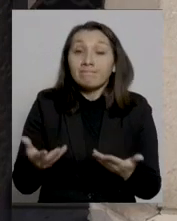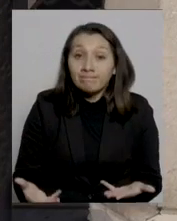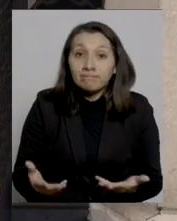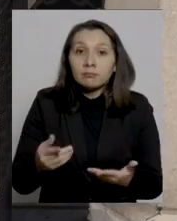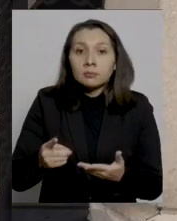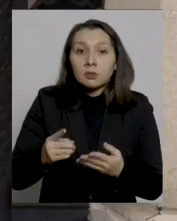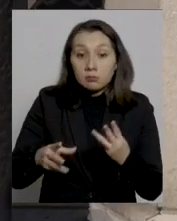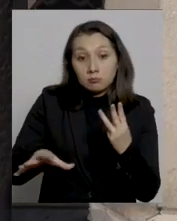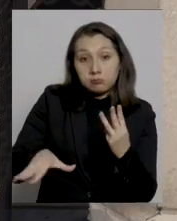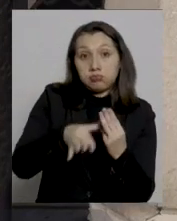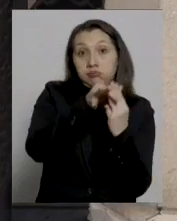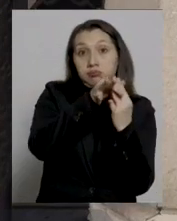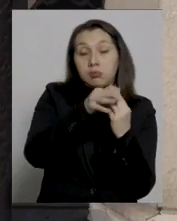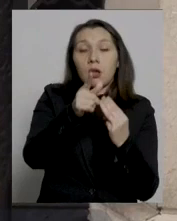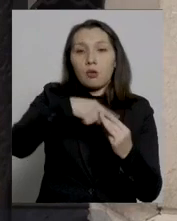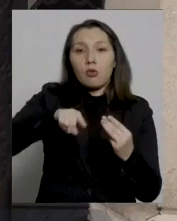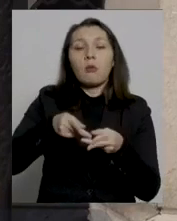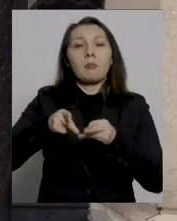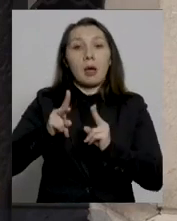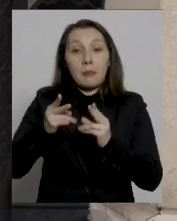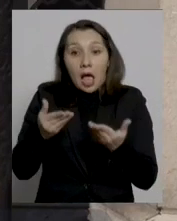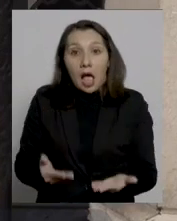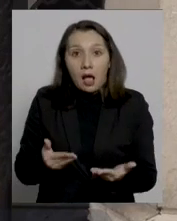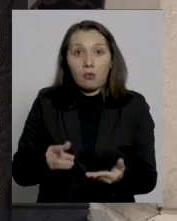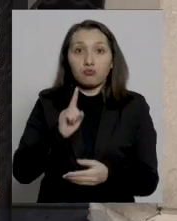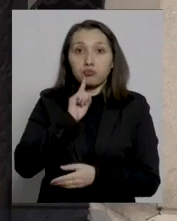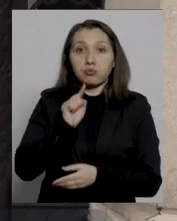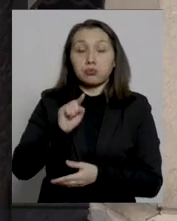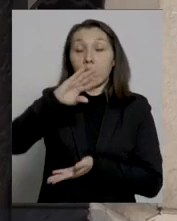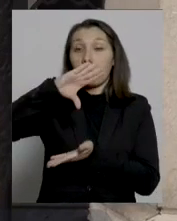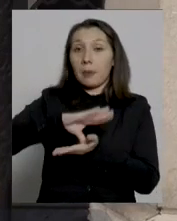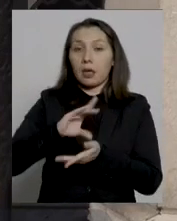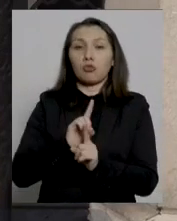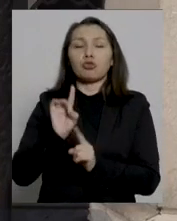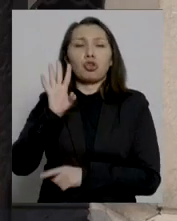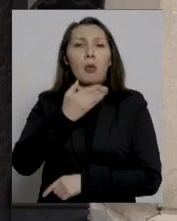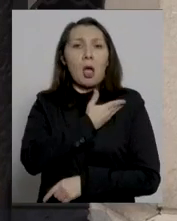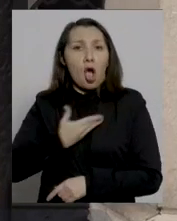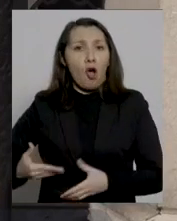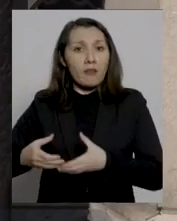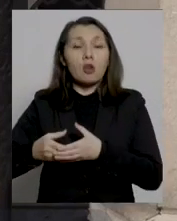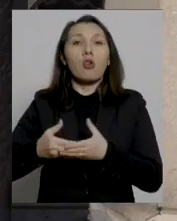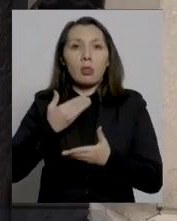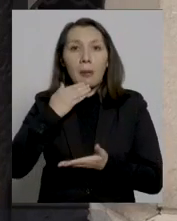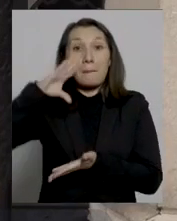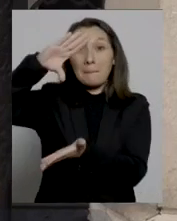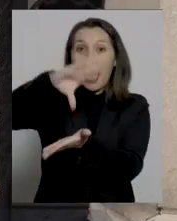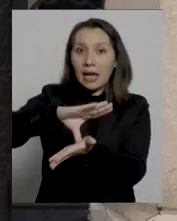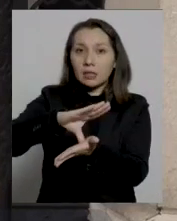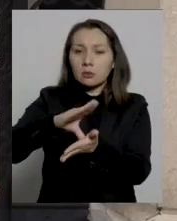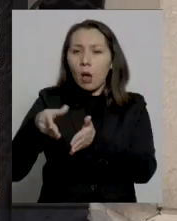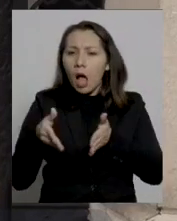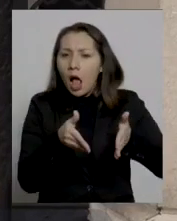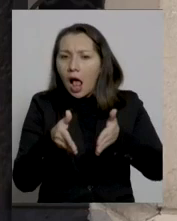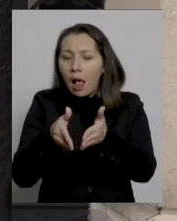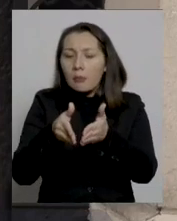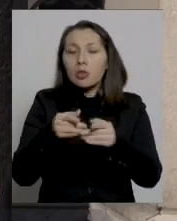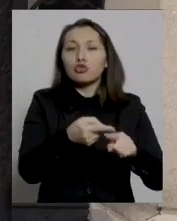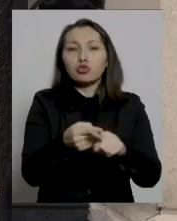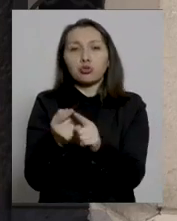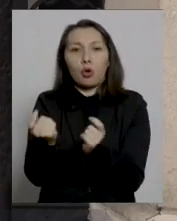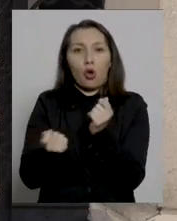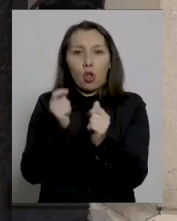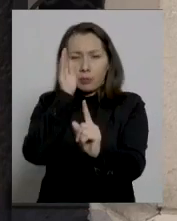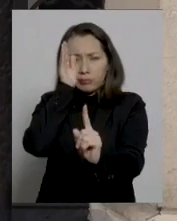que la conjunción de estos factores nos permite tener hoy día, como país, no solo como gobierno, sino como país, una hoja de ruta social y